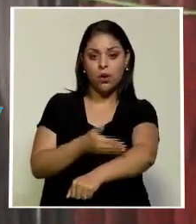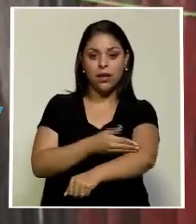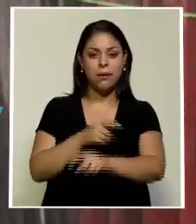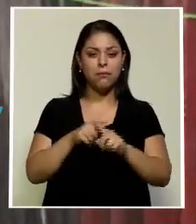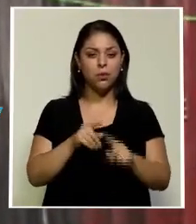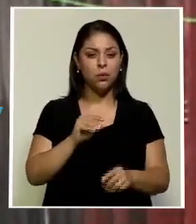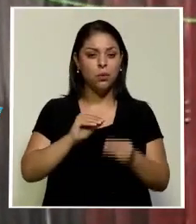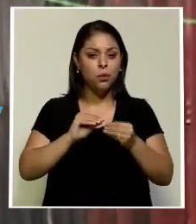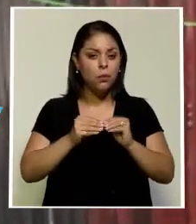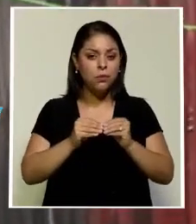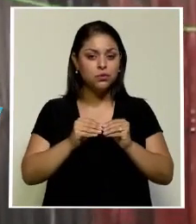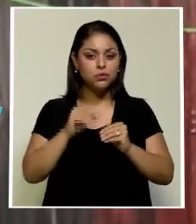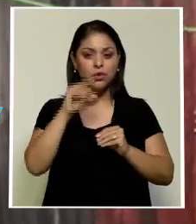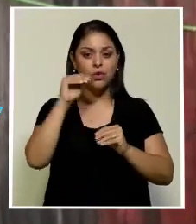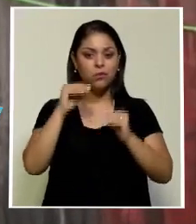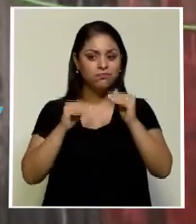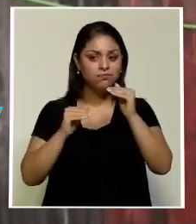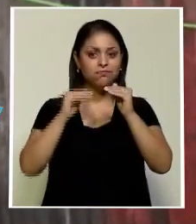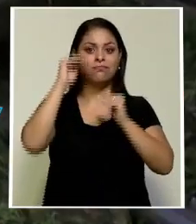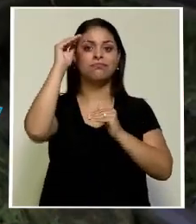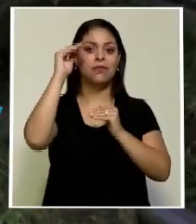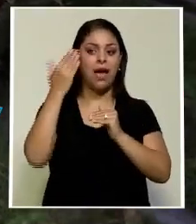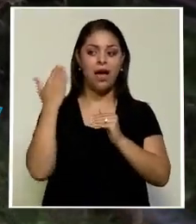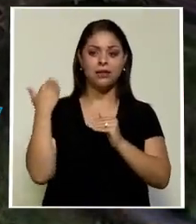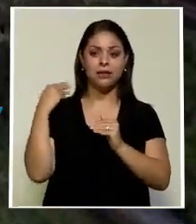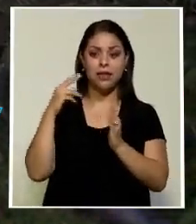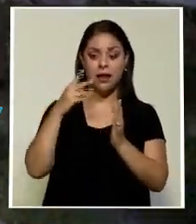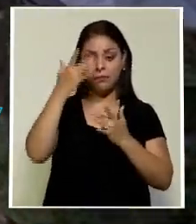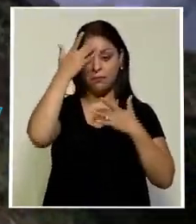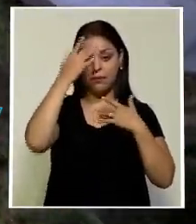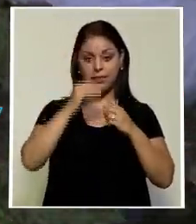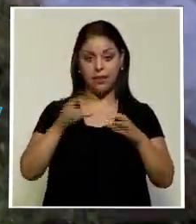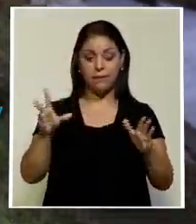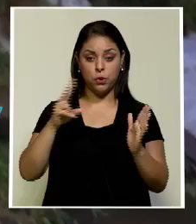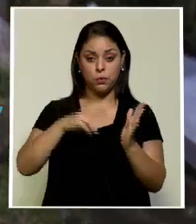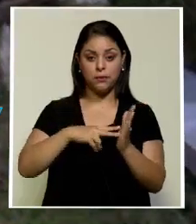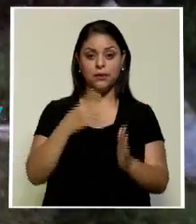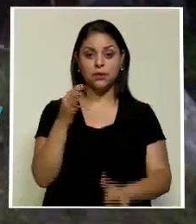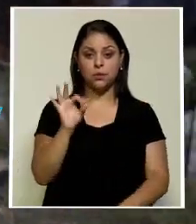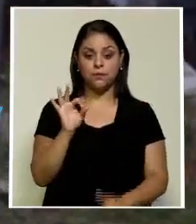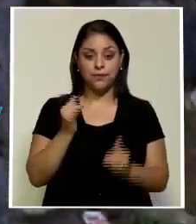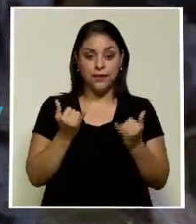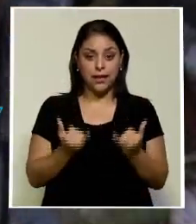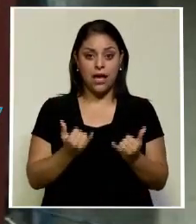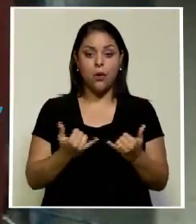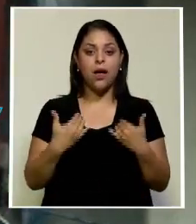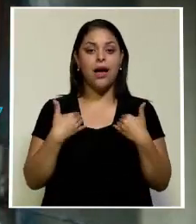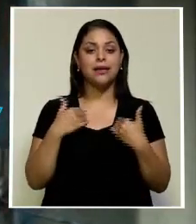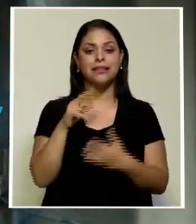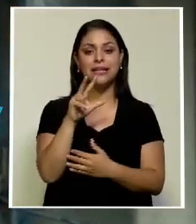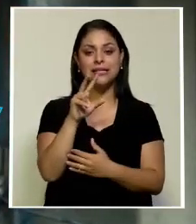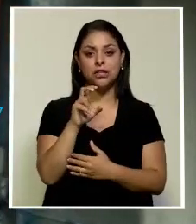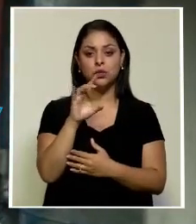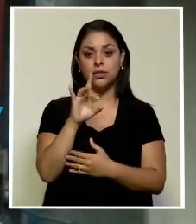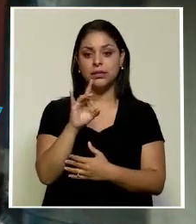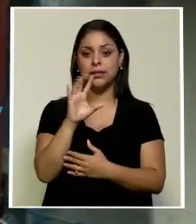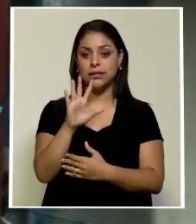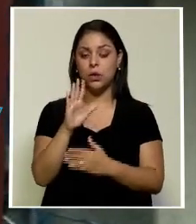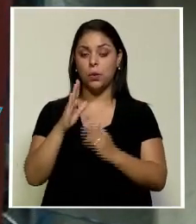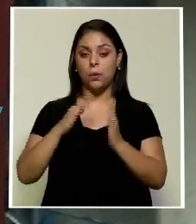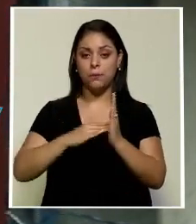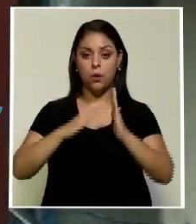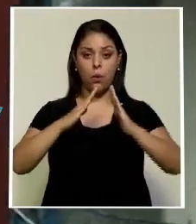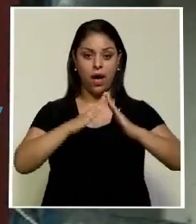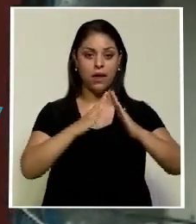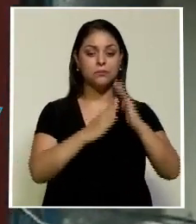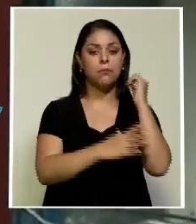que alcanzaban en el 2019, antes de la pandemia, y al día de hoy hay 385,000 hogares en pobreza y